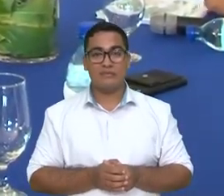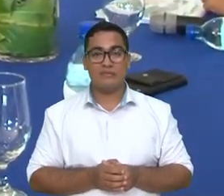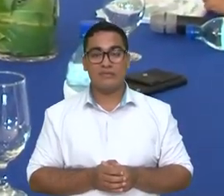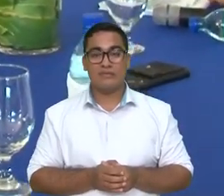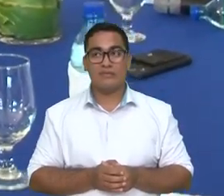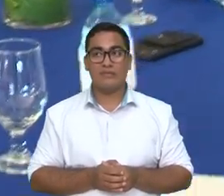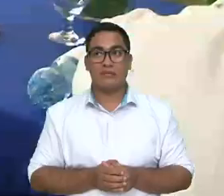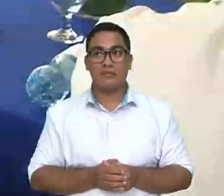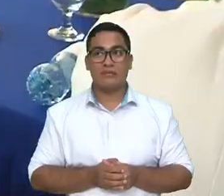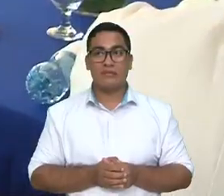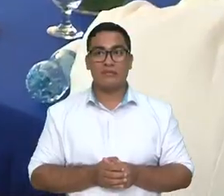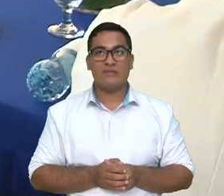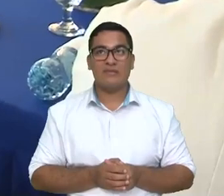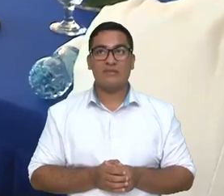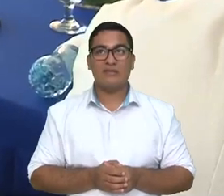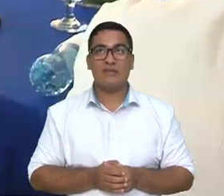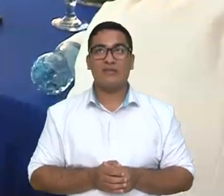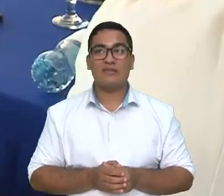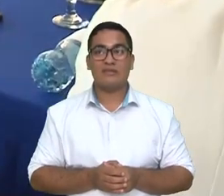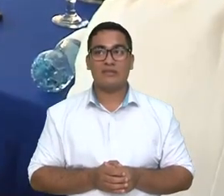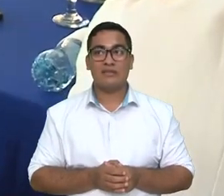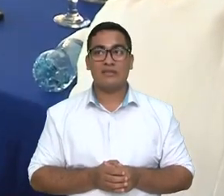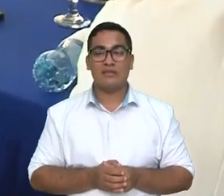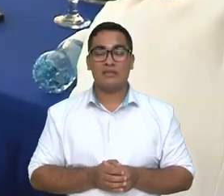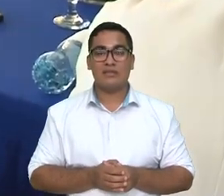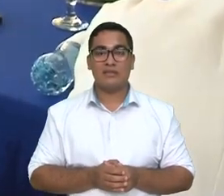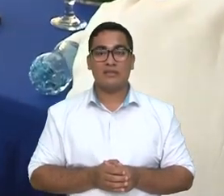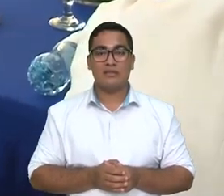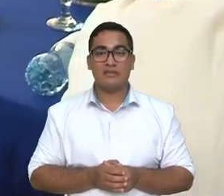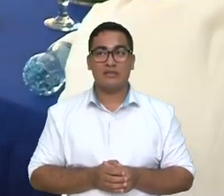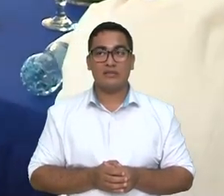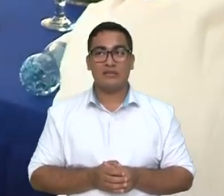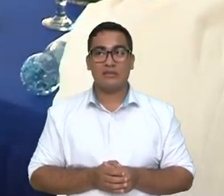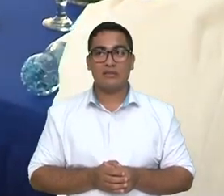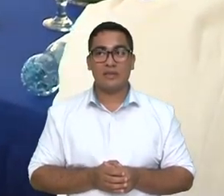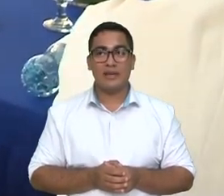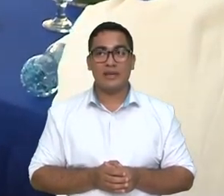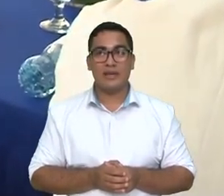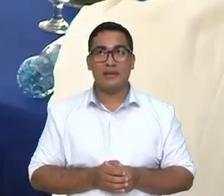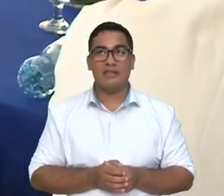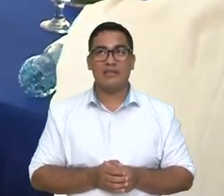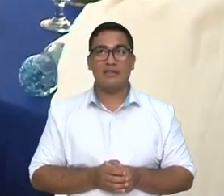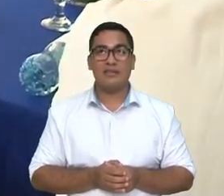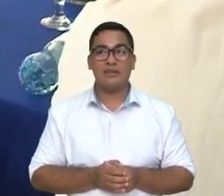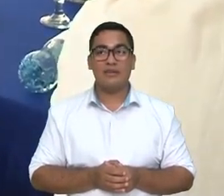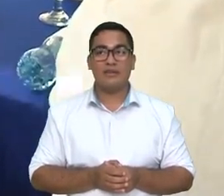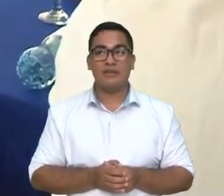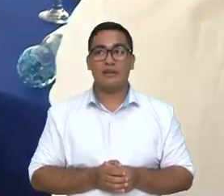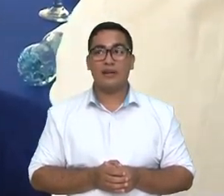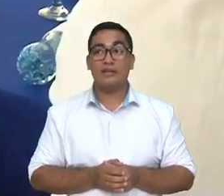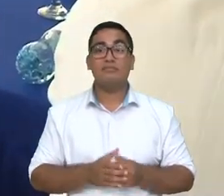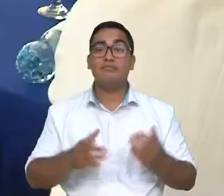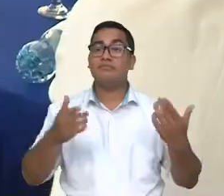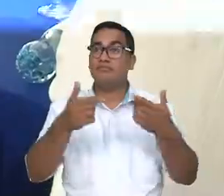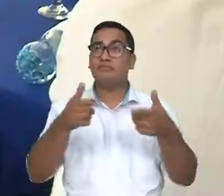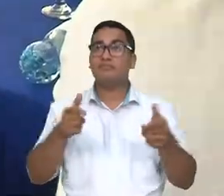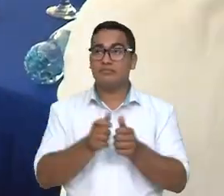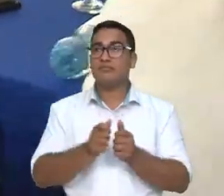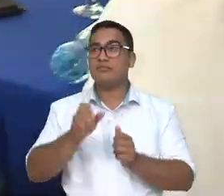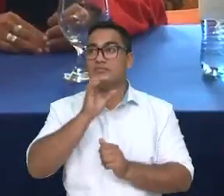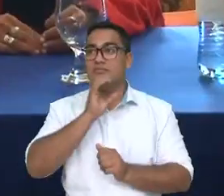el embajador de Cuba en Nicaragua, reciben a la Brigada de Médicos Cubanos encabezada por el